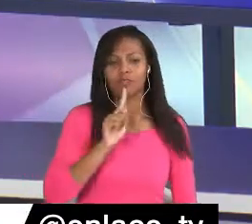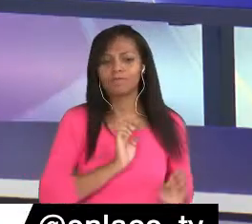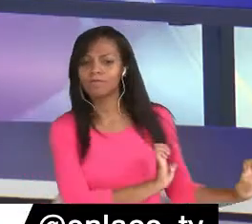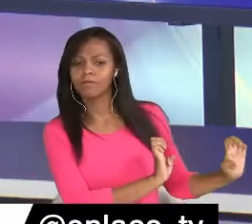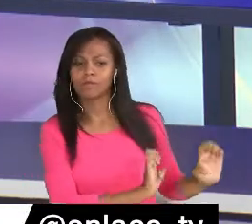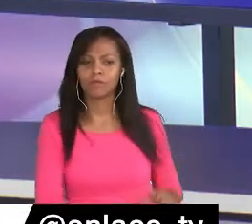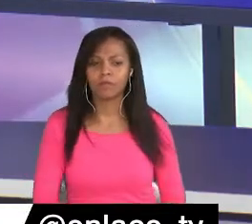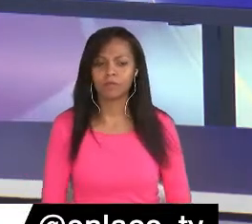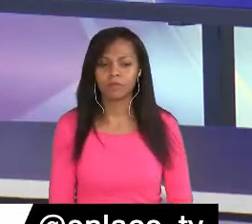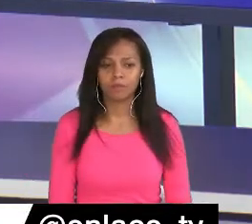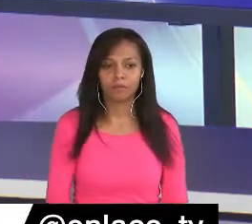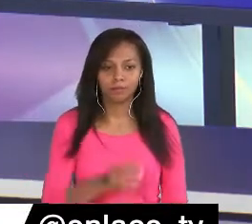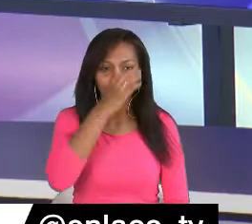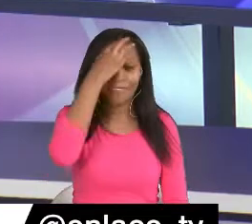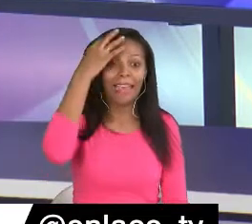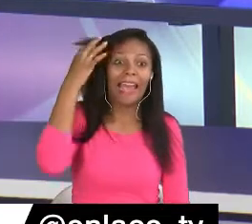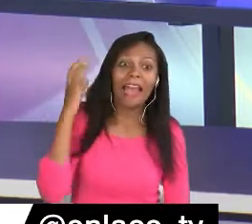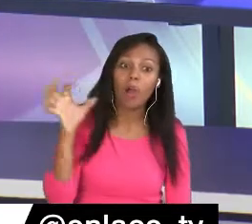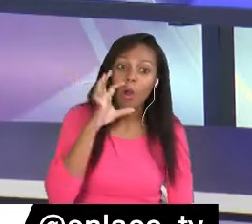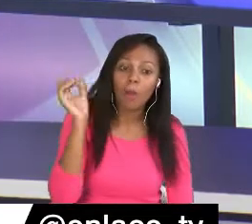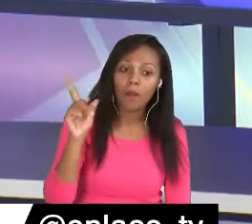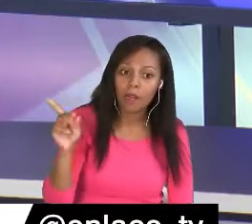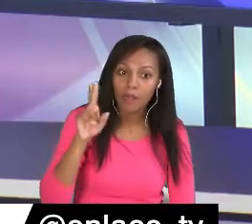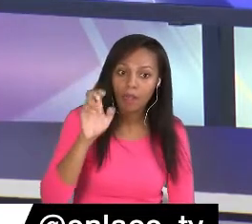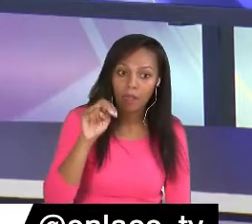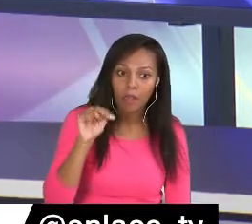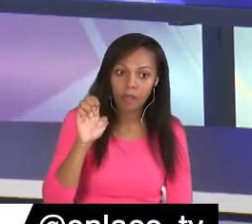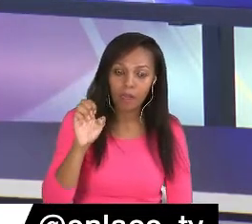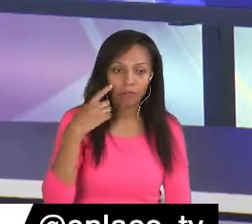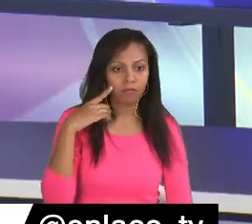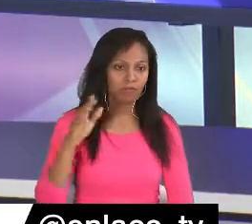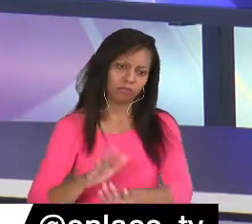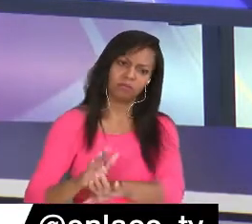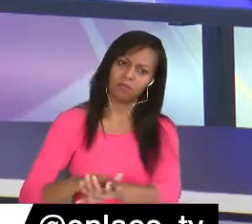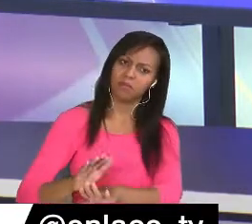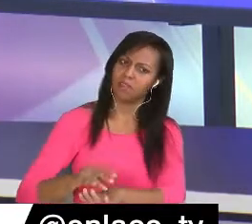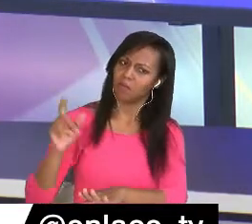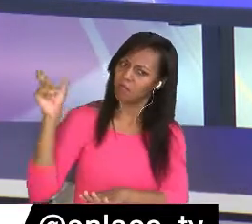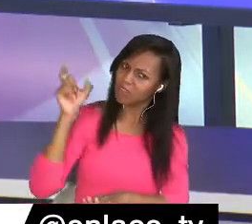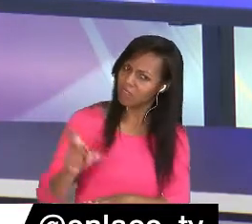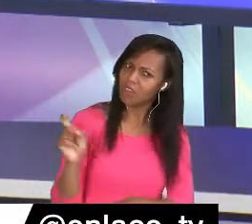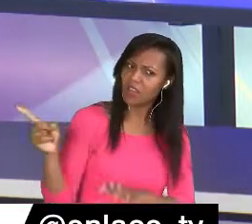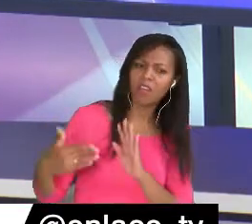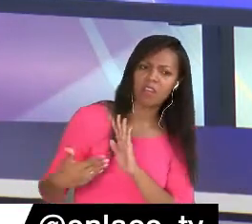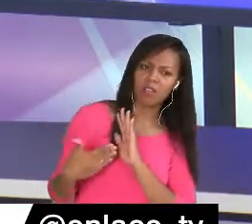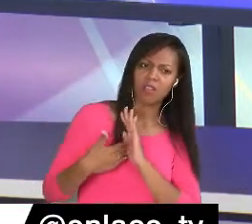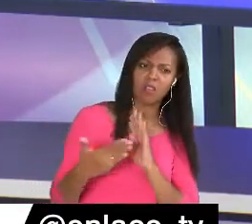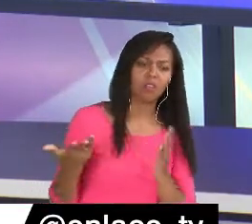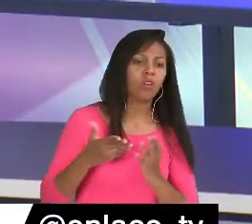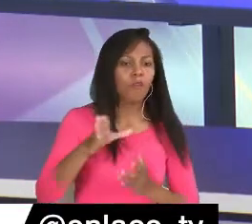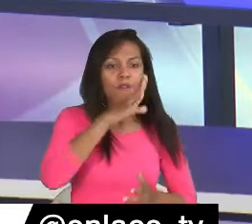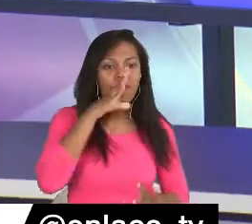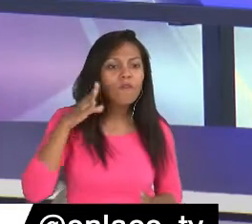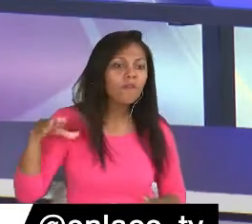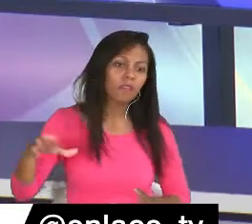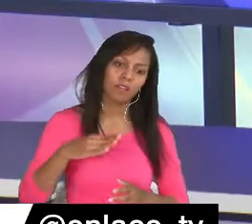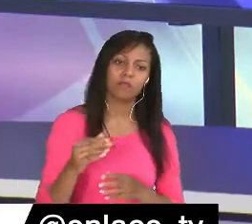René Higuita, exjugador de la Selección Colombia, denunció extorsiones por parte de un grupo delincuencial. Los hechos se dieron en la finca del jugador ubicada en Puerto